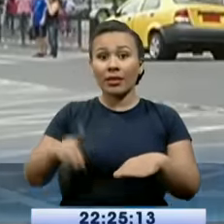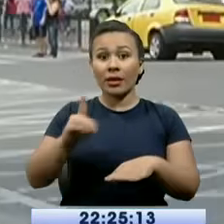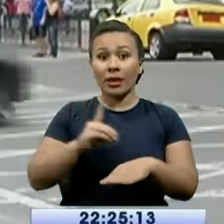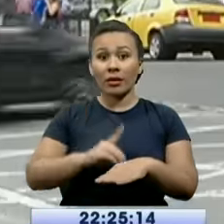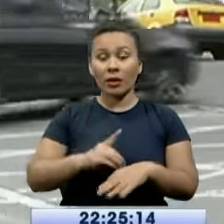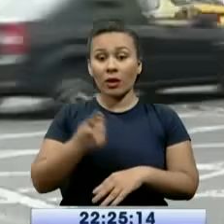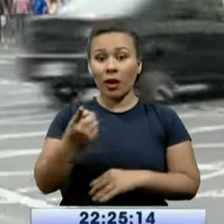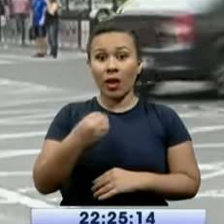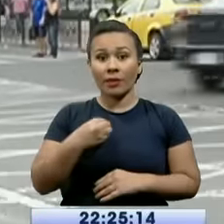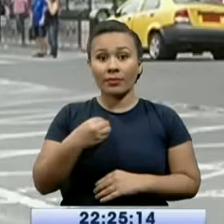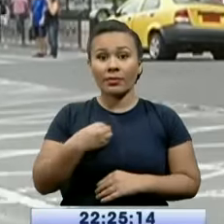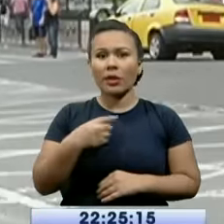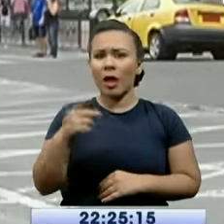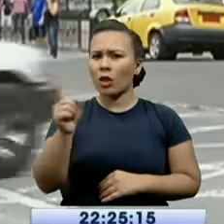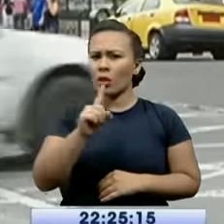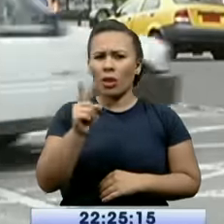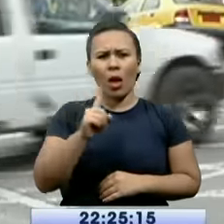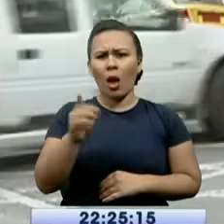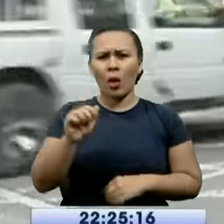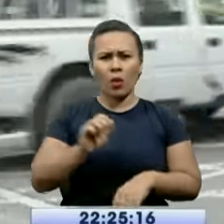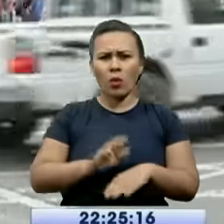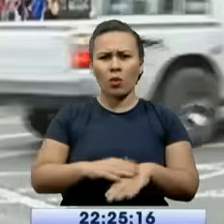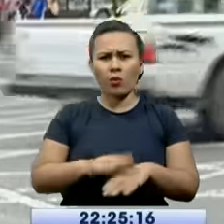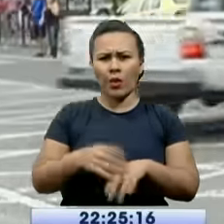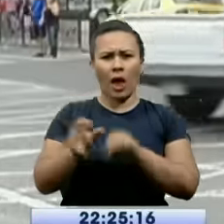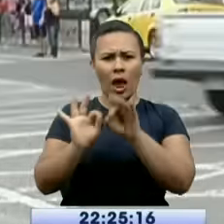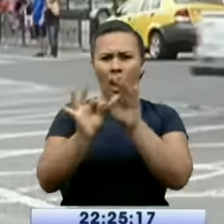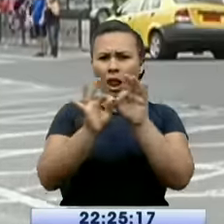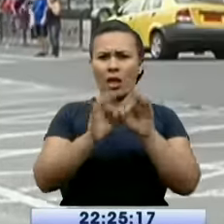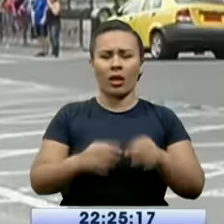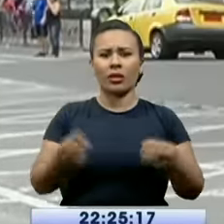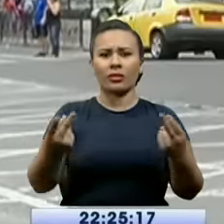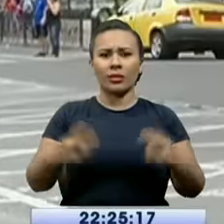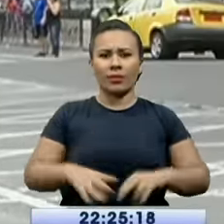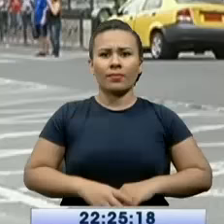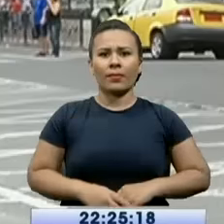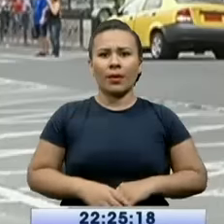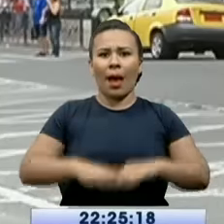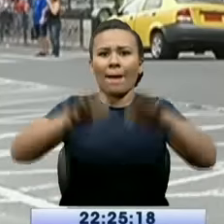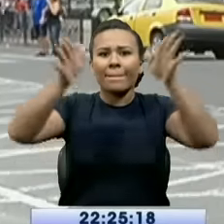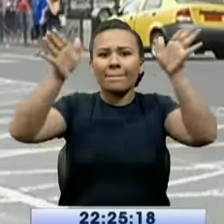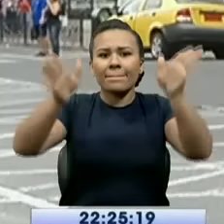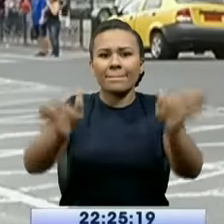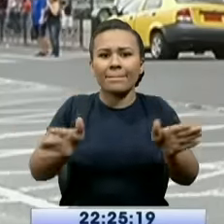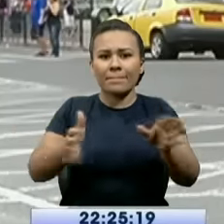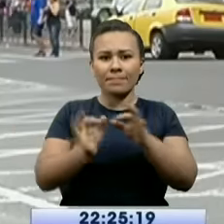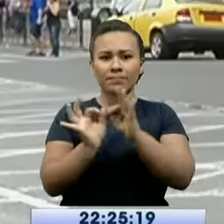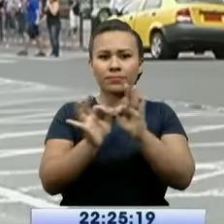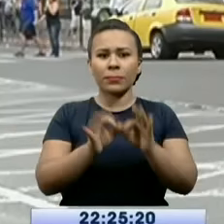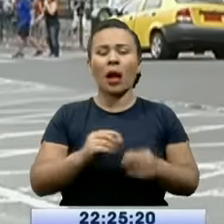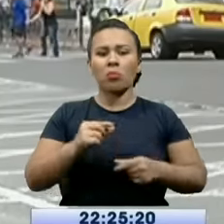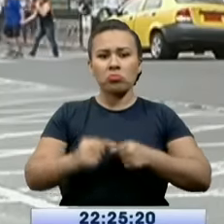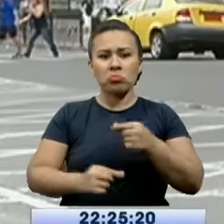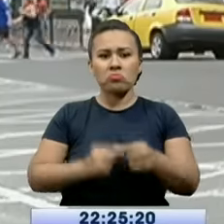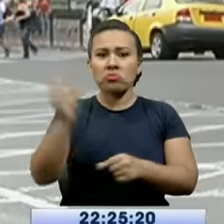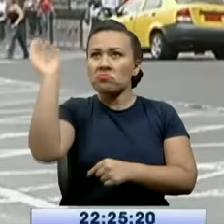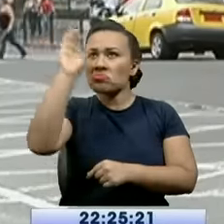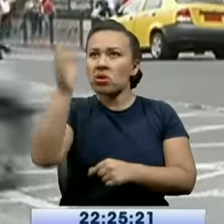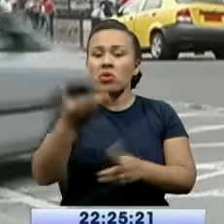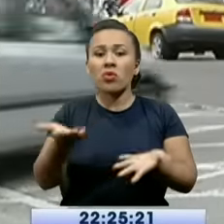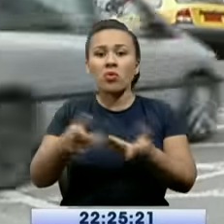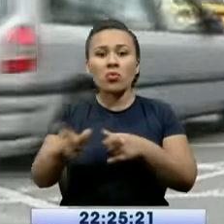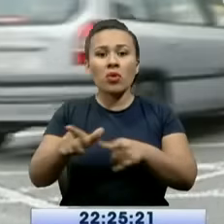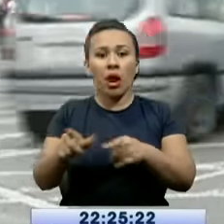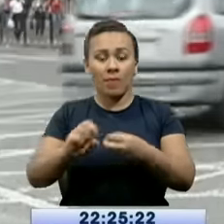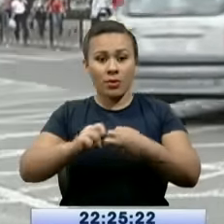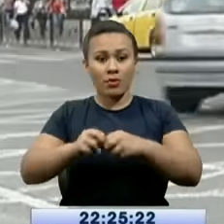IES aseguró que no se trata de daños estructurales, sino tan solo de mampostería. De ahí que luego de identificar los sitios afectados,